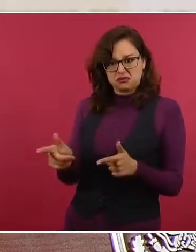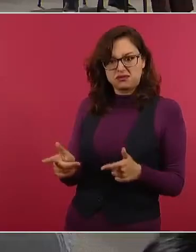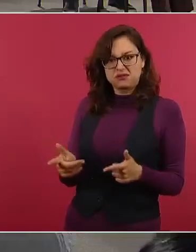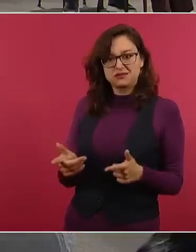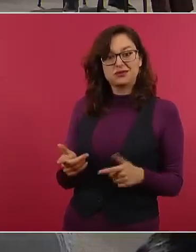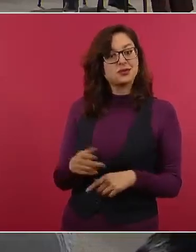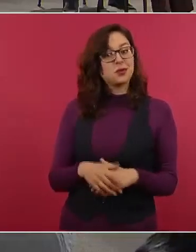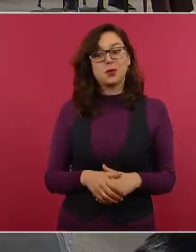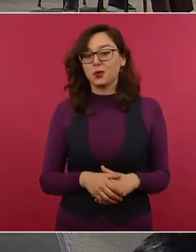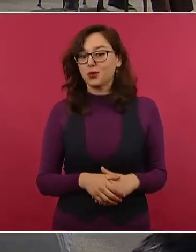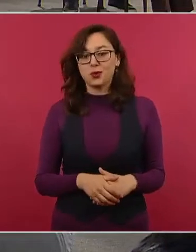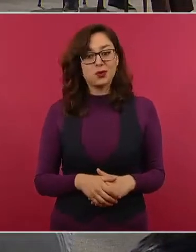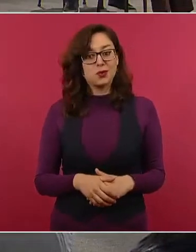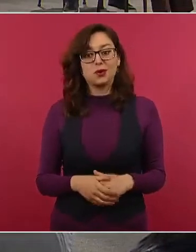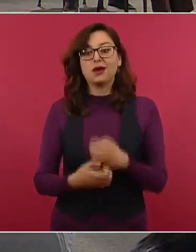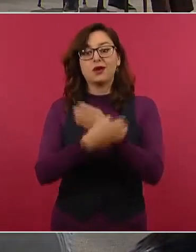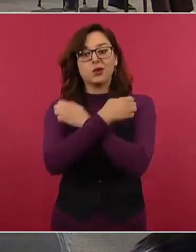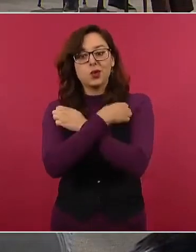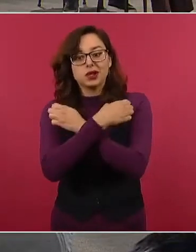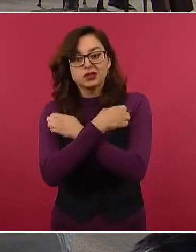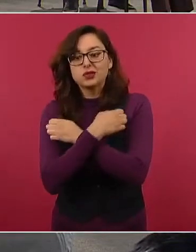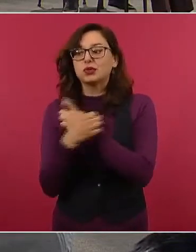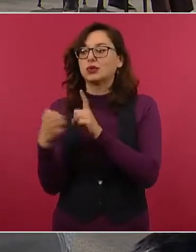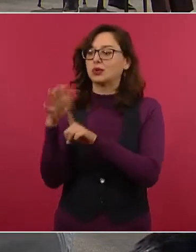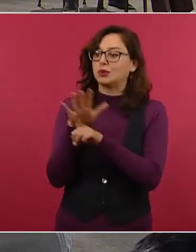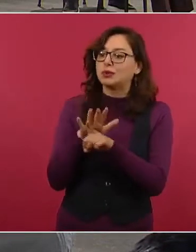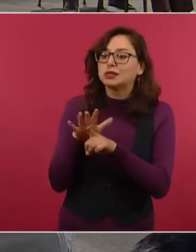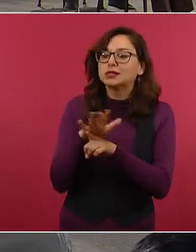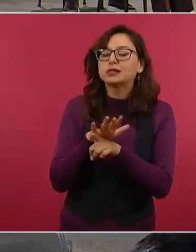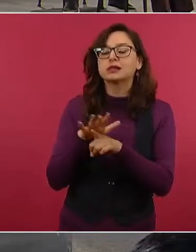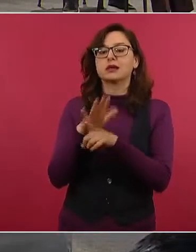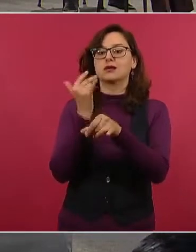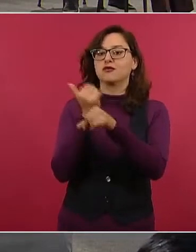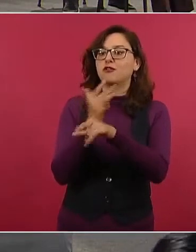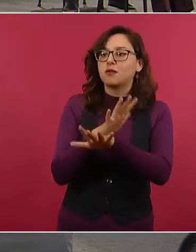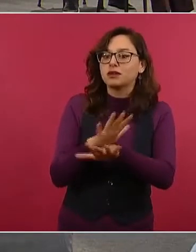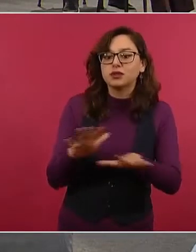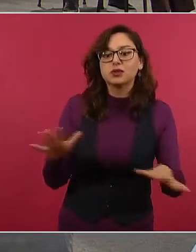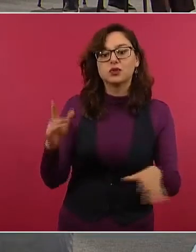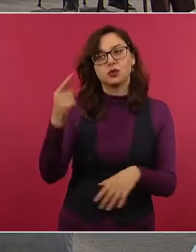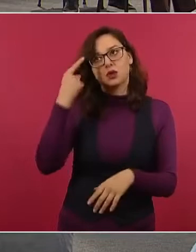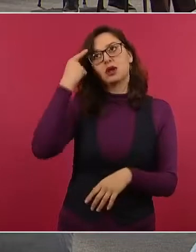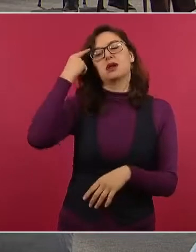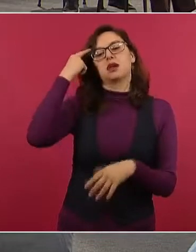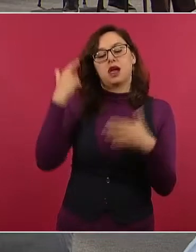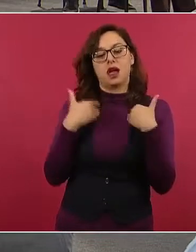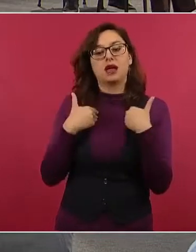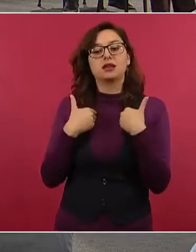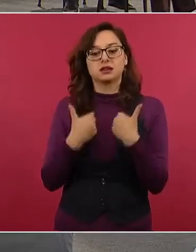Entonces, eso no está resuelto y no vamos a hacer nada que